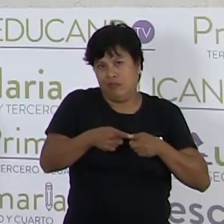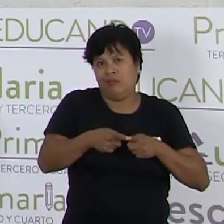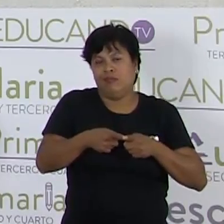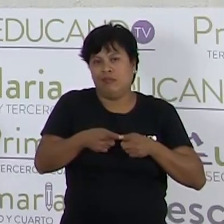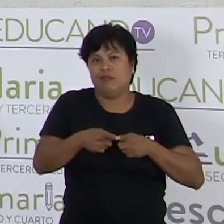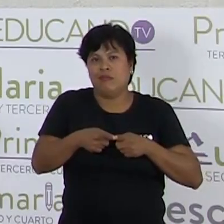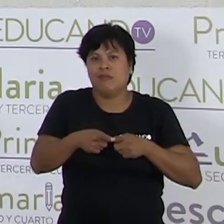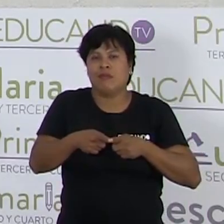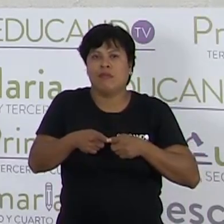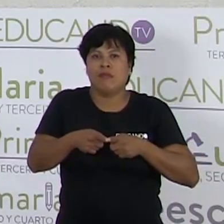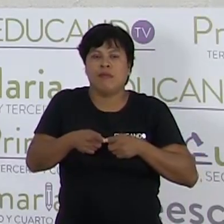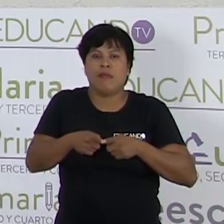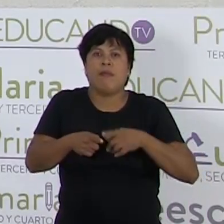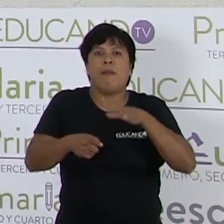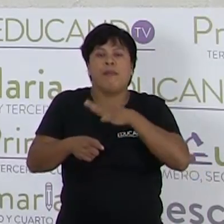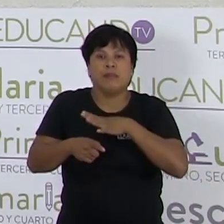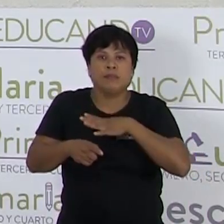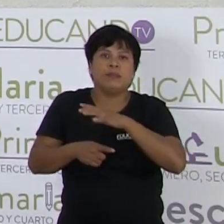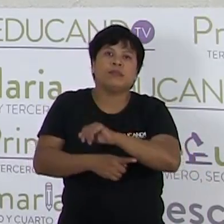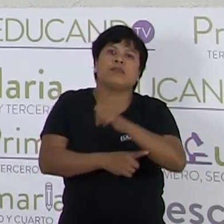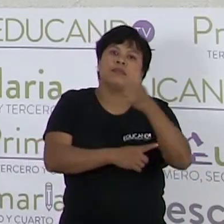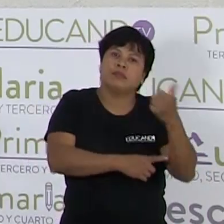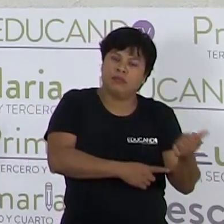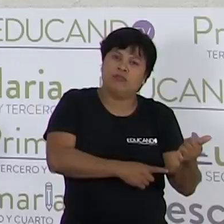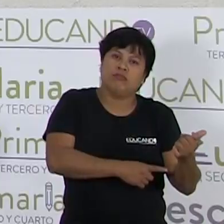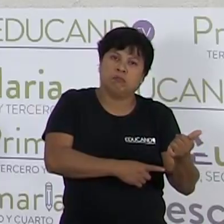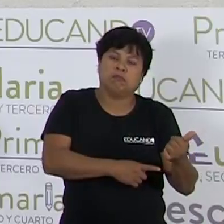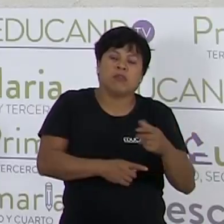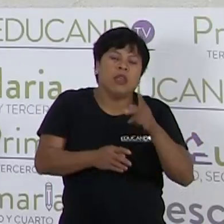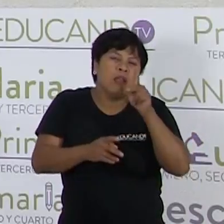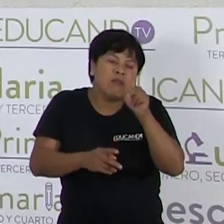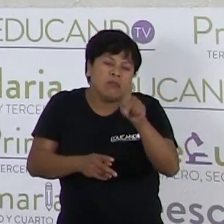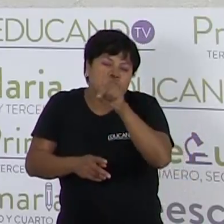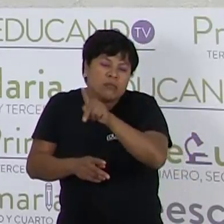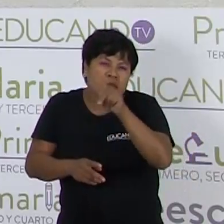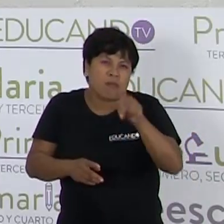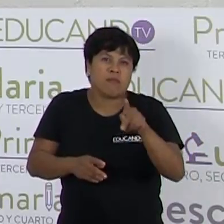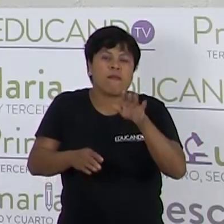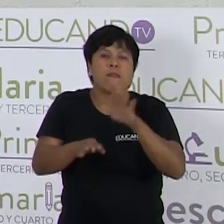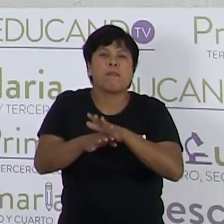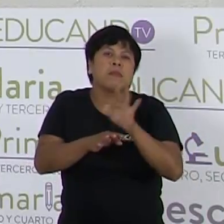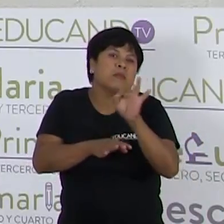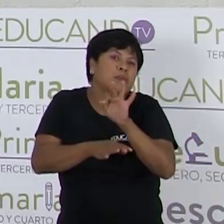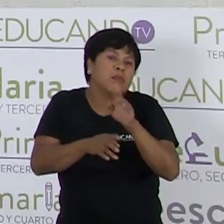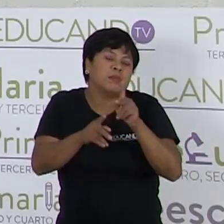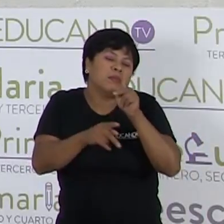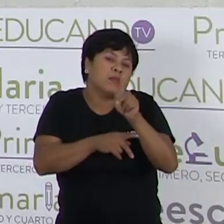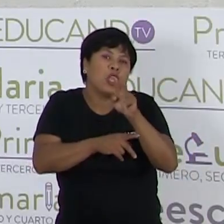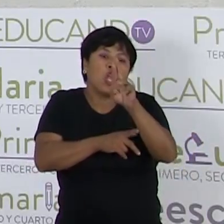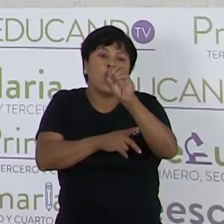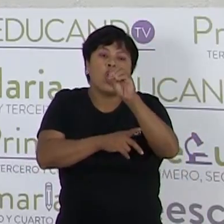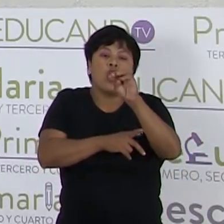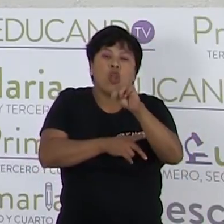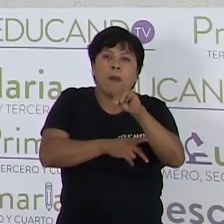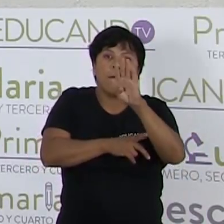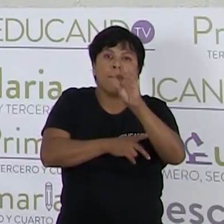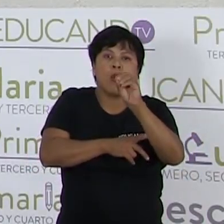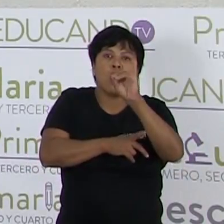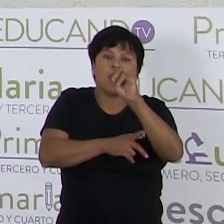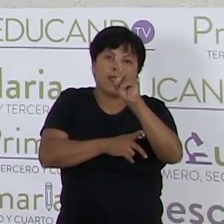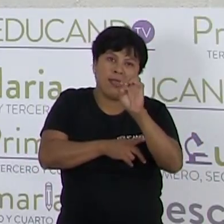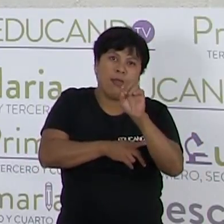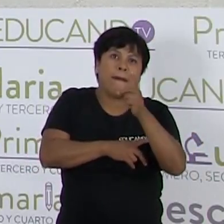lados. Existe otro más que se parece mucho, porque creo que son primos, el rombo y el romboide,